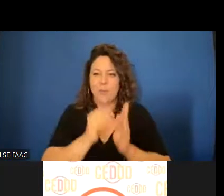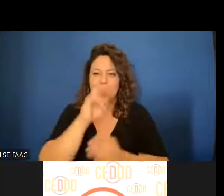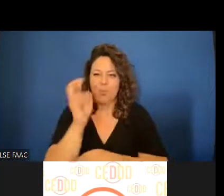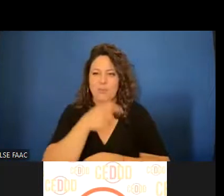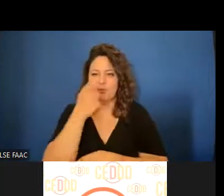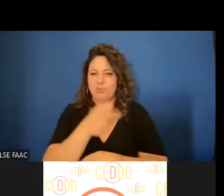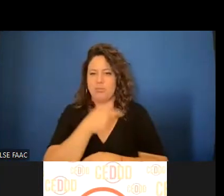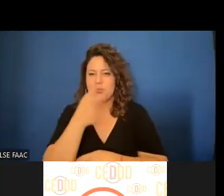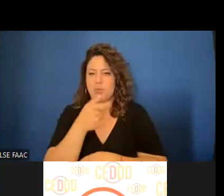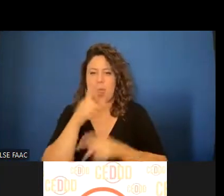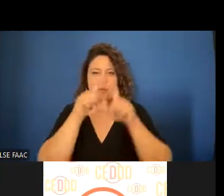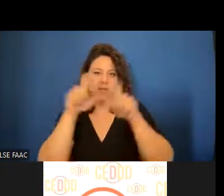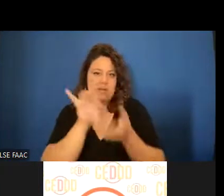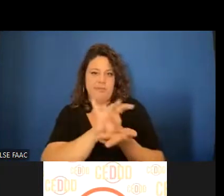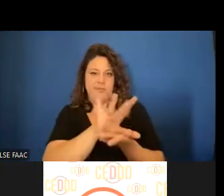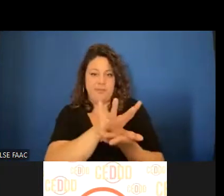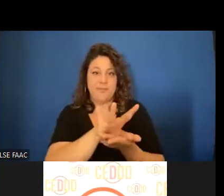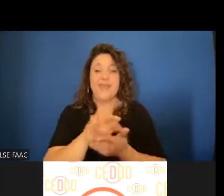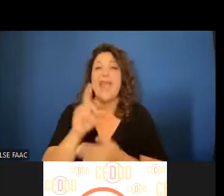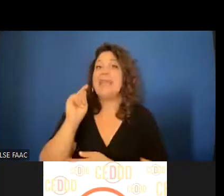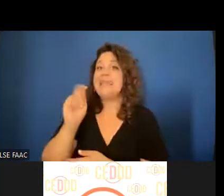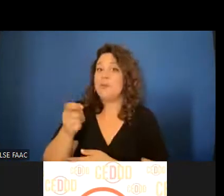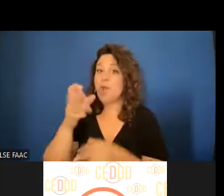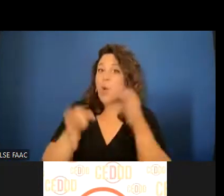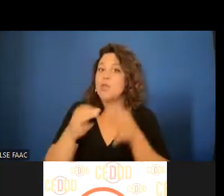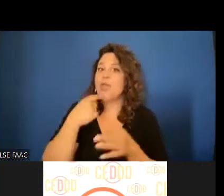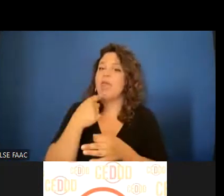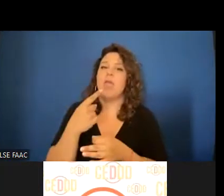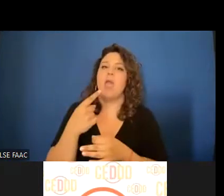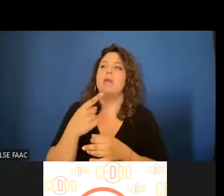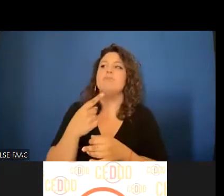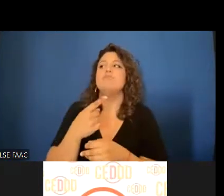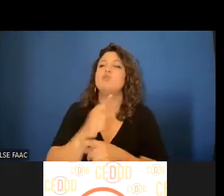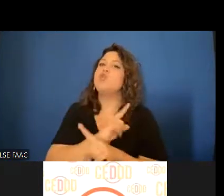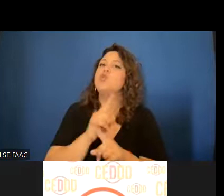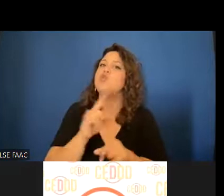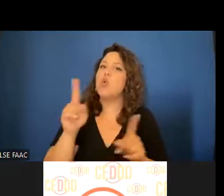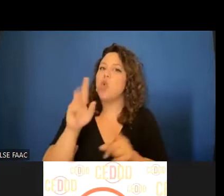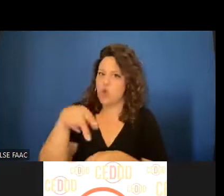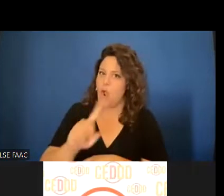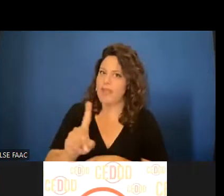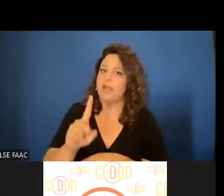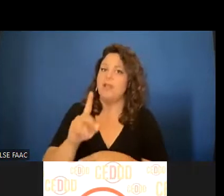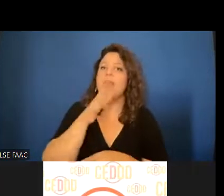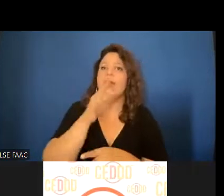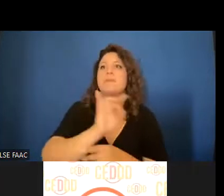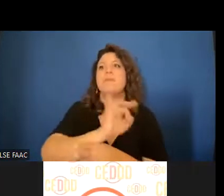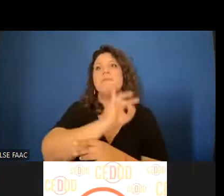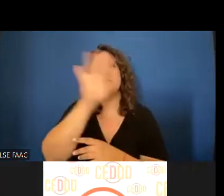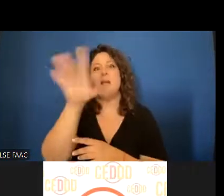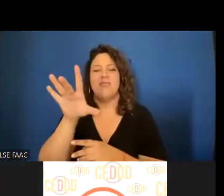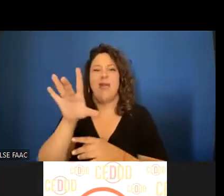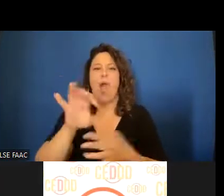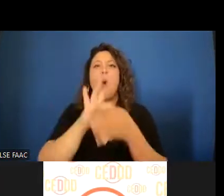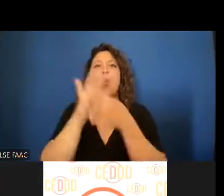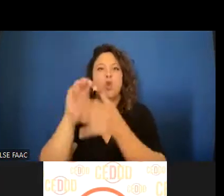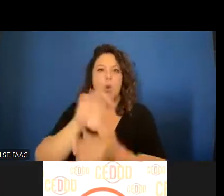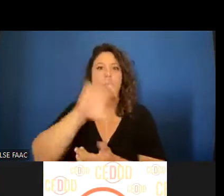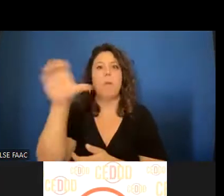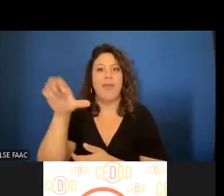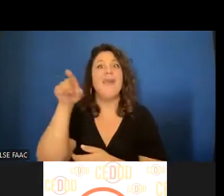las que enumeraba Néstor, en las cuales pues, son barreras para el acceso al empleo. Y si